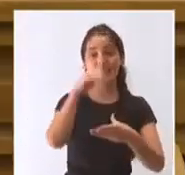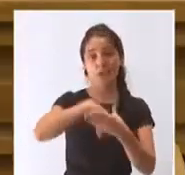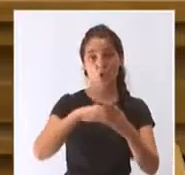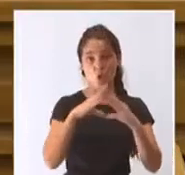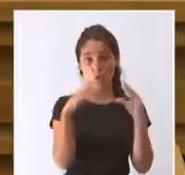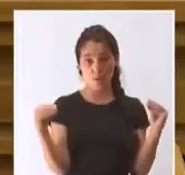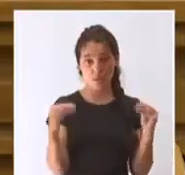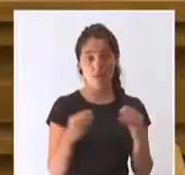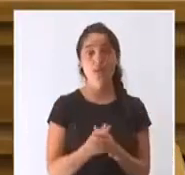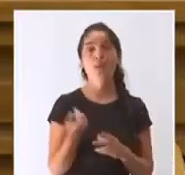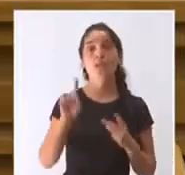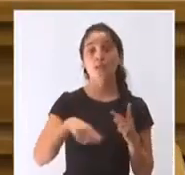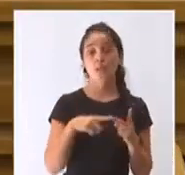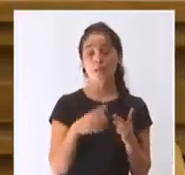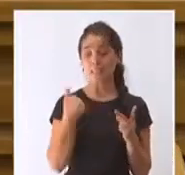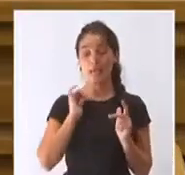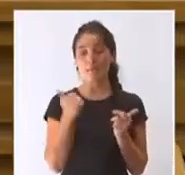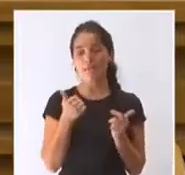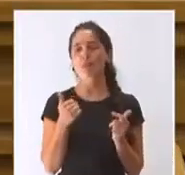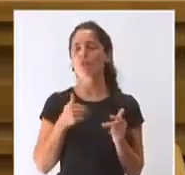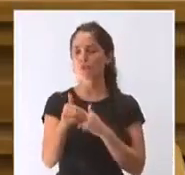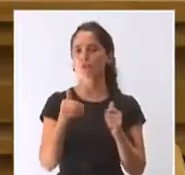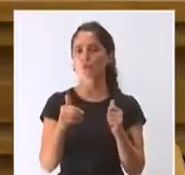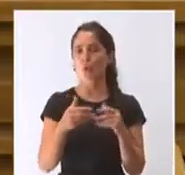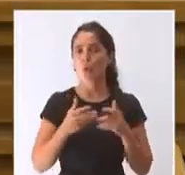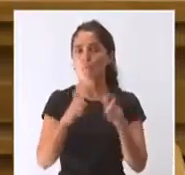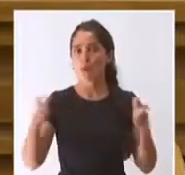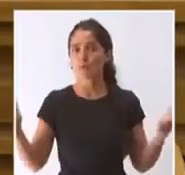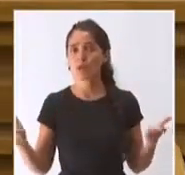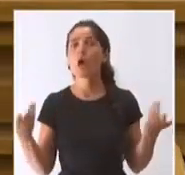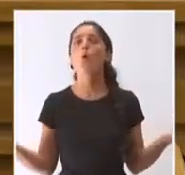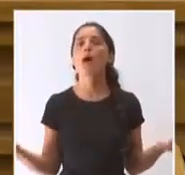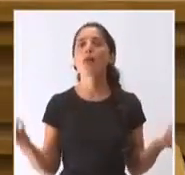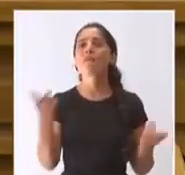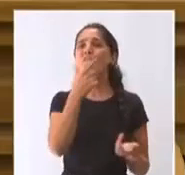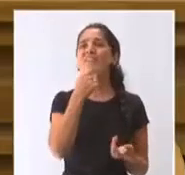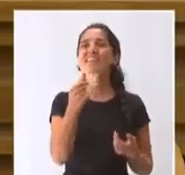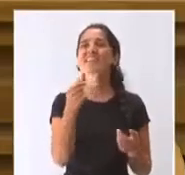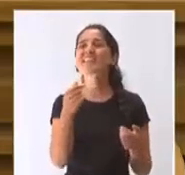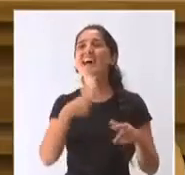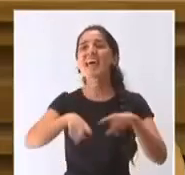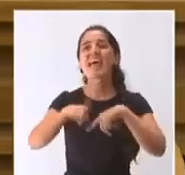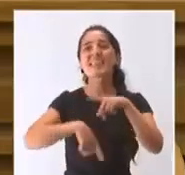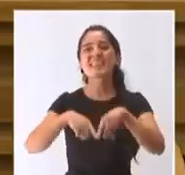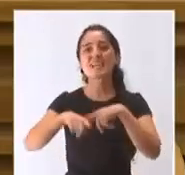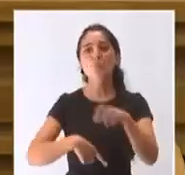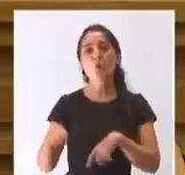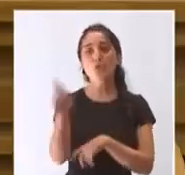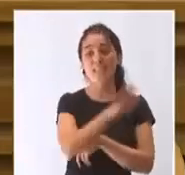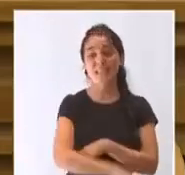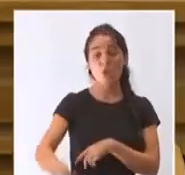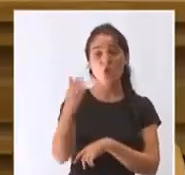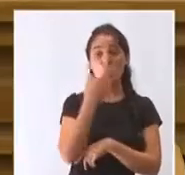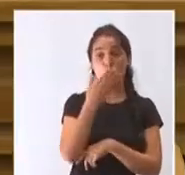ya empezamos y lo vamos a aumentar a facilitar el transporte de los escolares a los centros naturales a los centros de interpretación